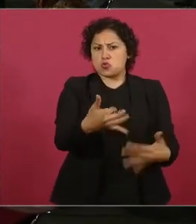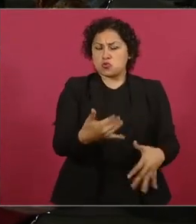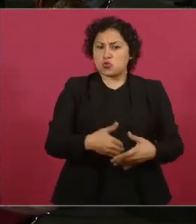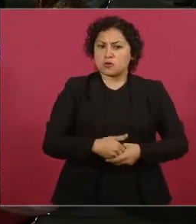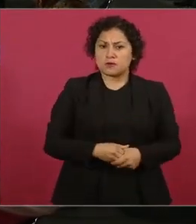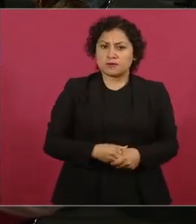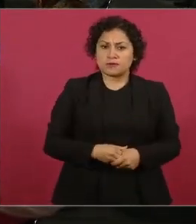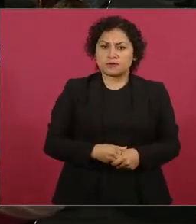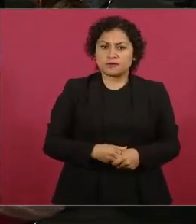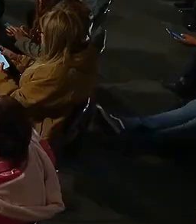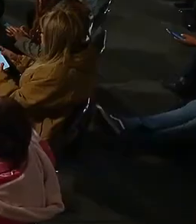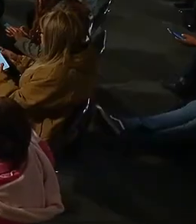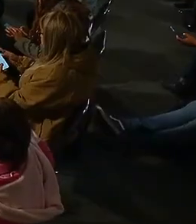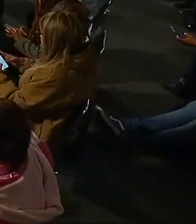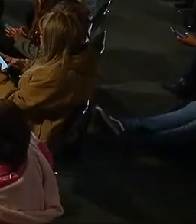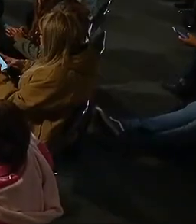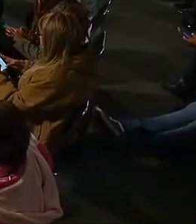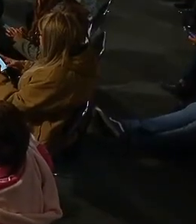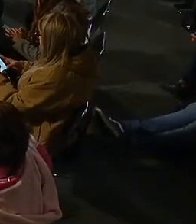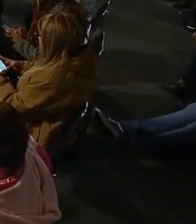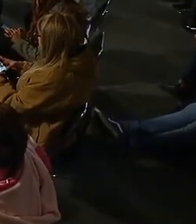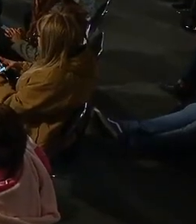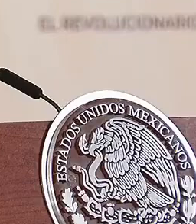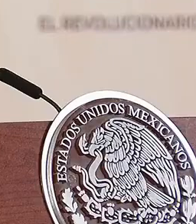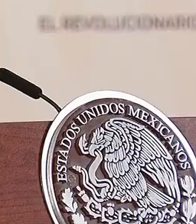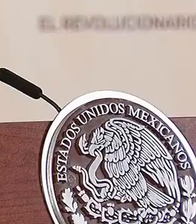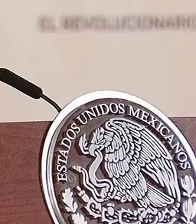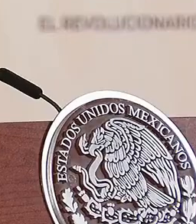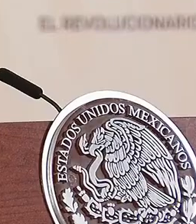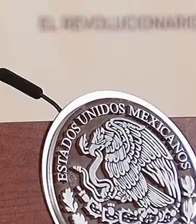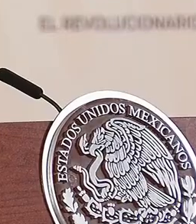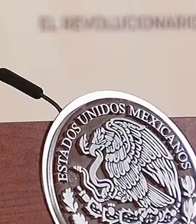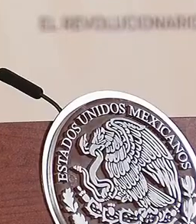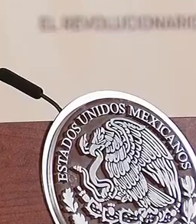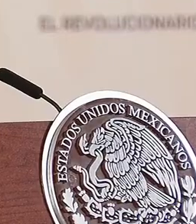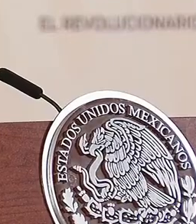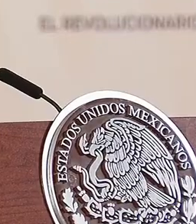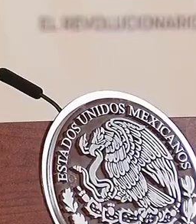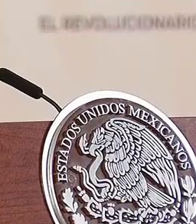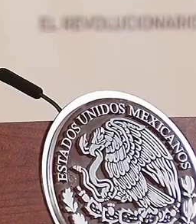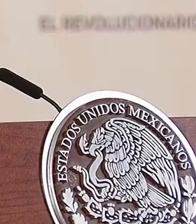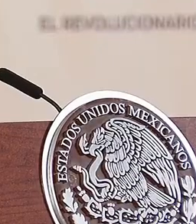y nosotros hicimos la reforma